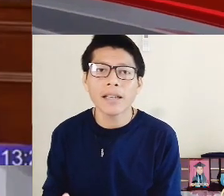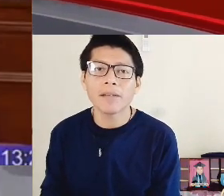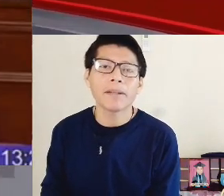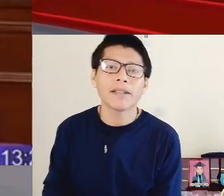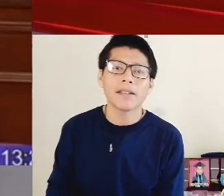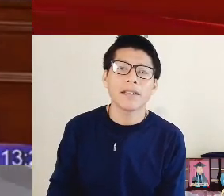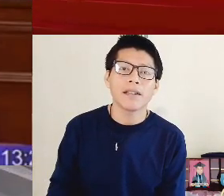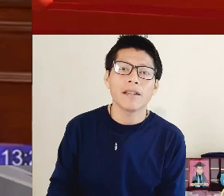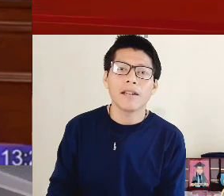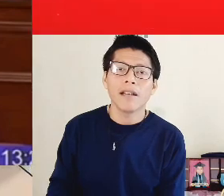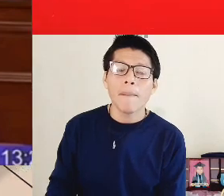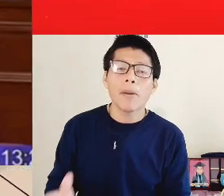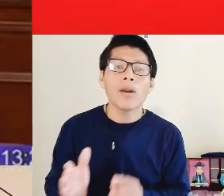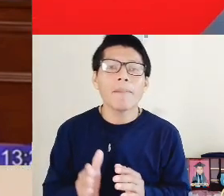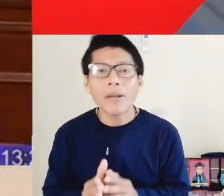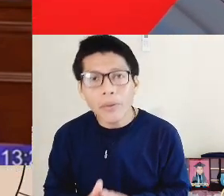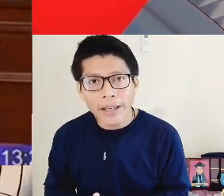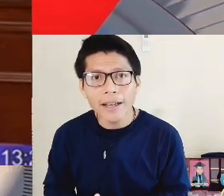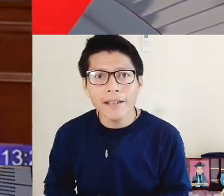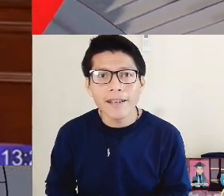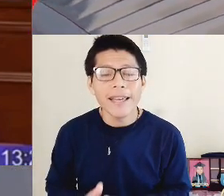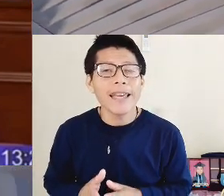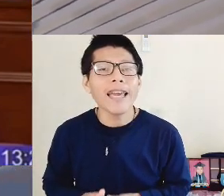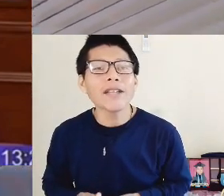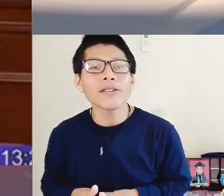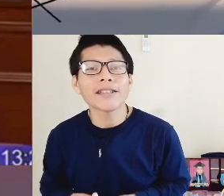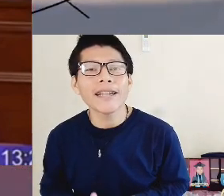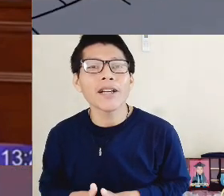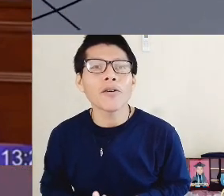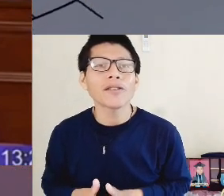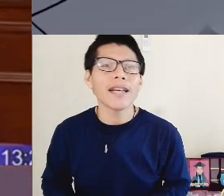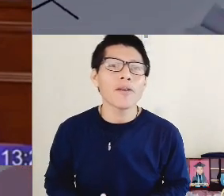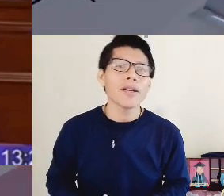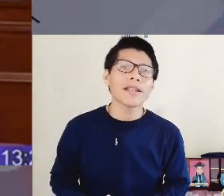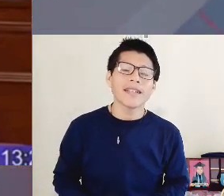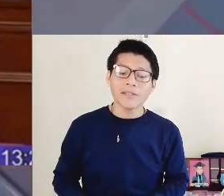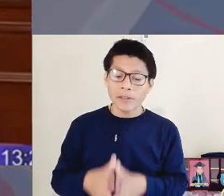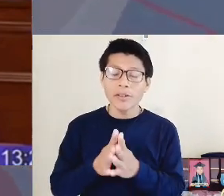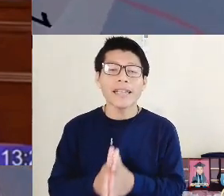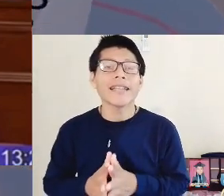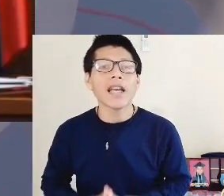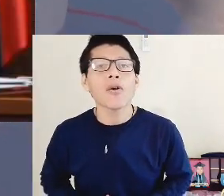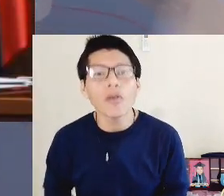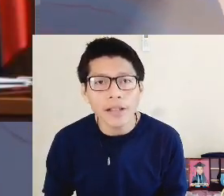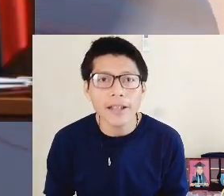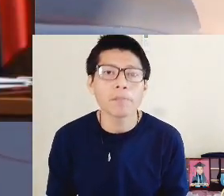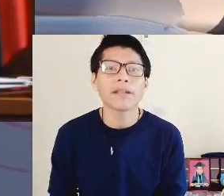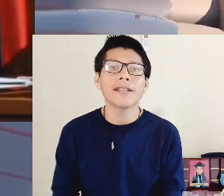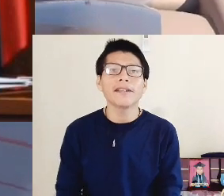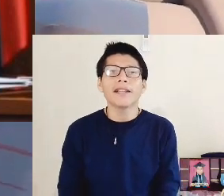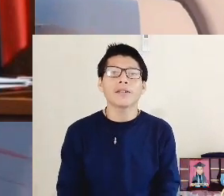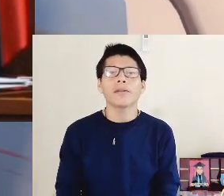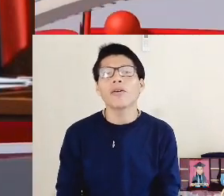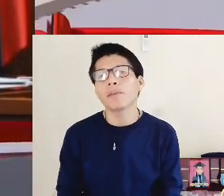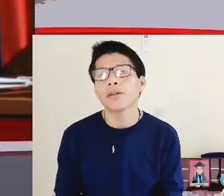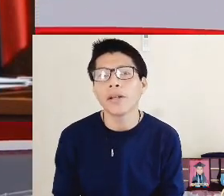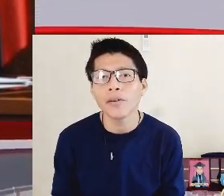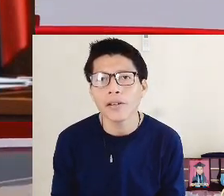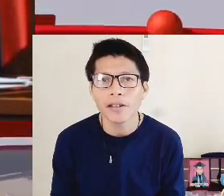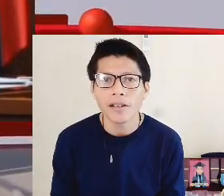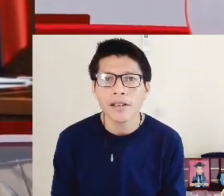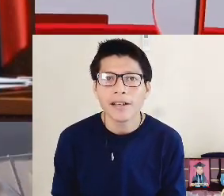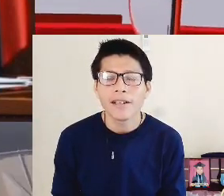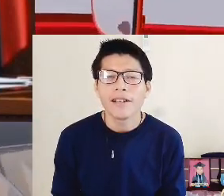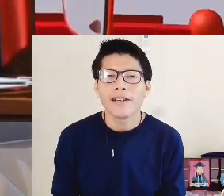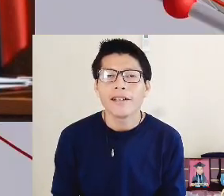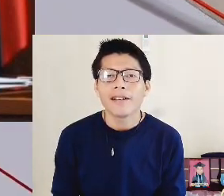a favor de en contra del presidente pero la mayoría Ellos están en contra de la cuarta transformación Están en contra del presidente Andrés Manuel López